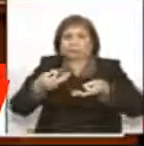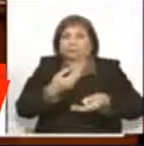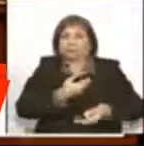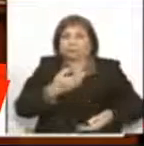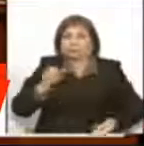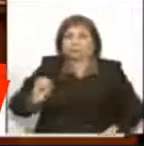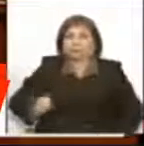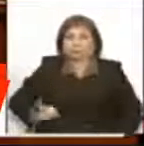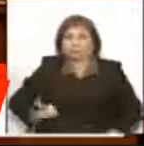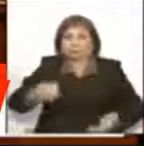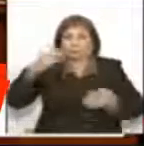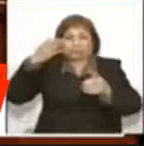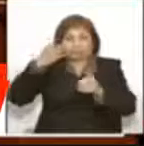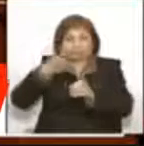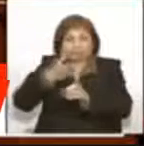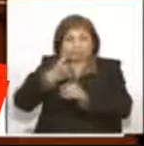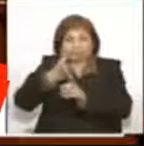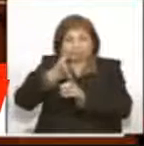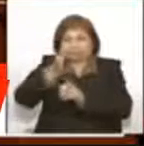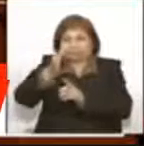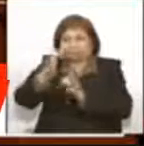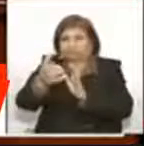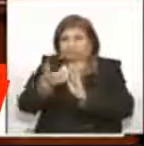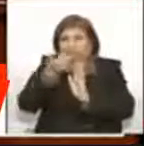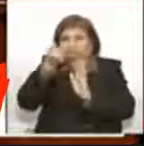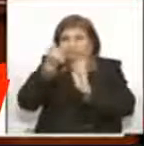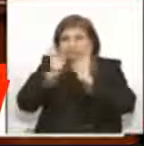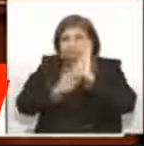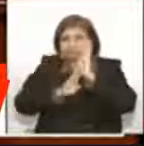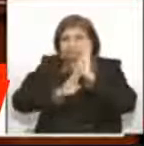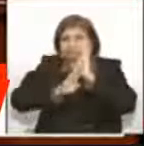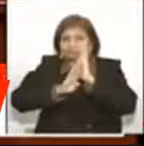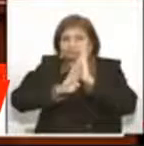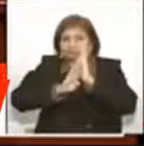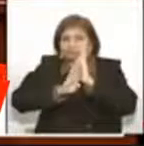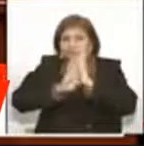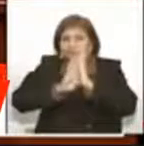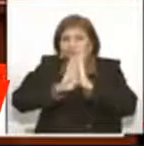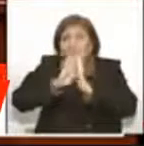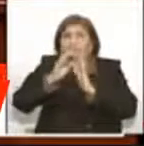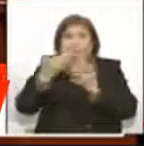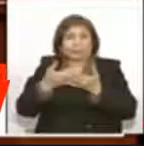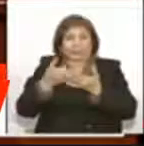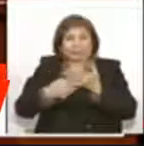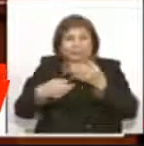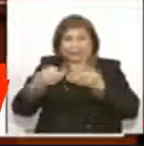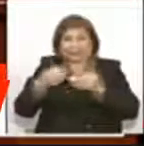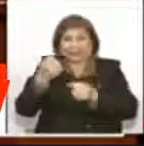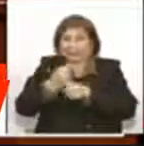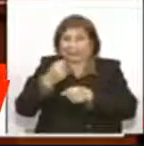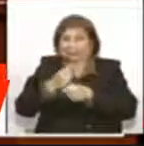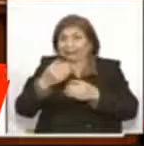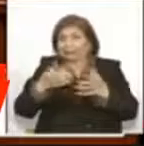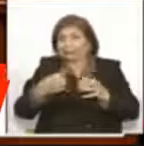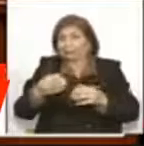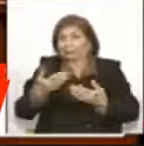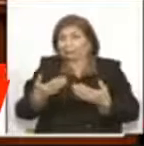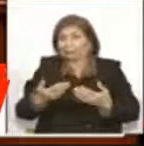públicas y trazar el camino hacia la recuperación fiscal y de los recursos utilizados durante la